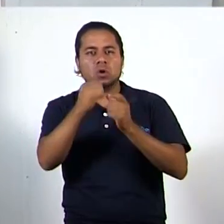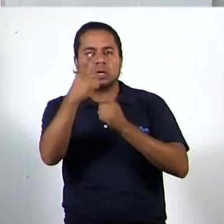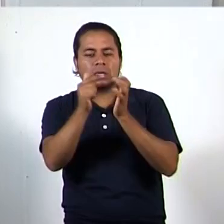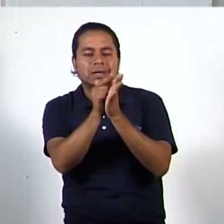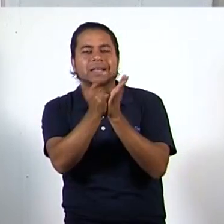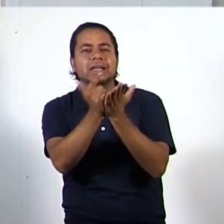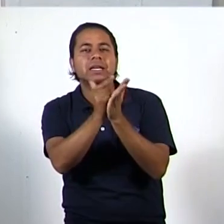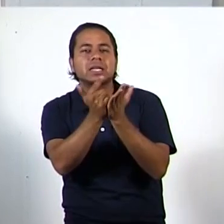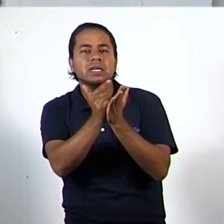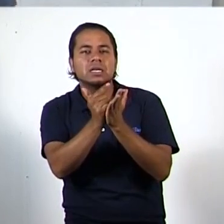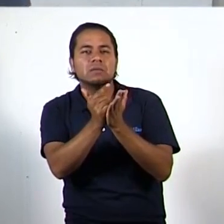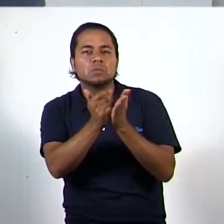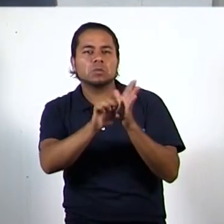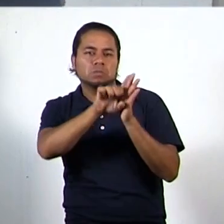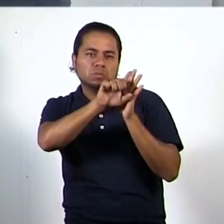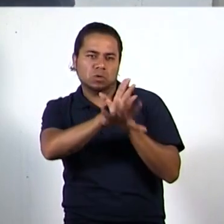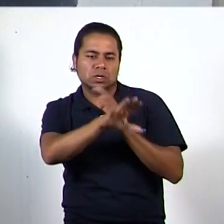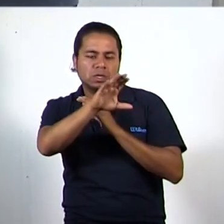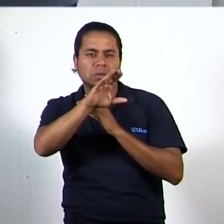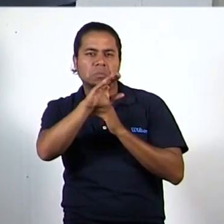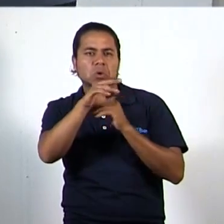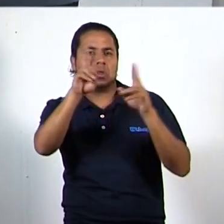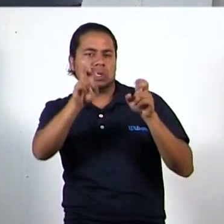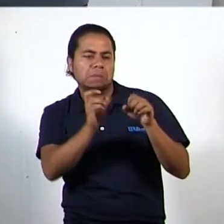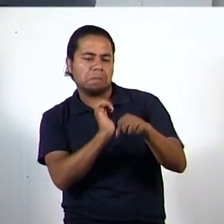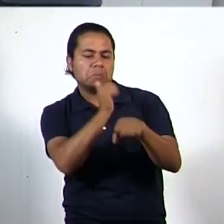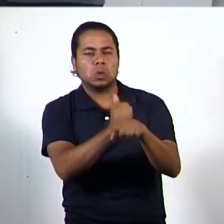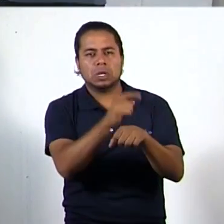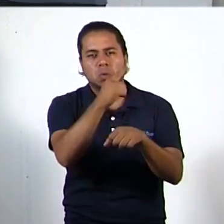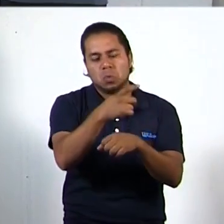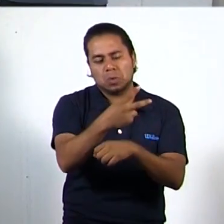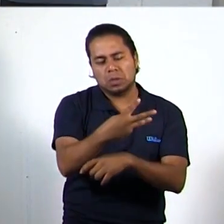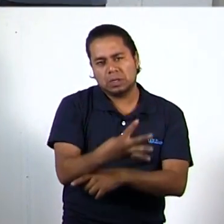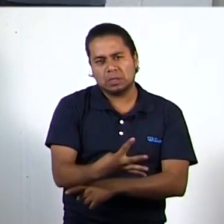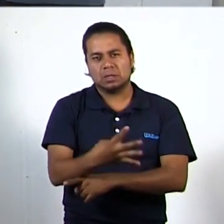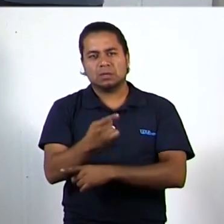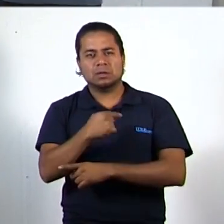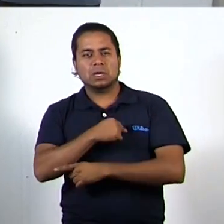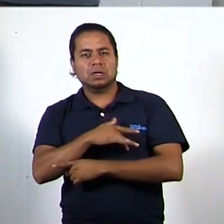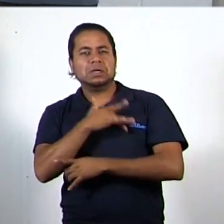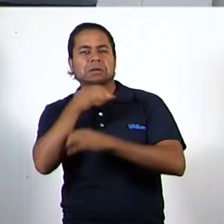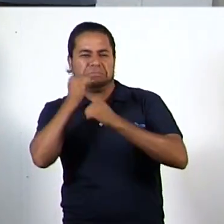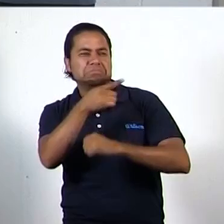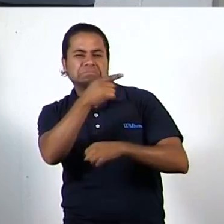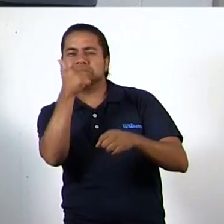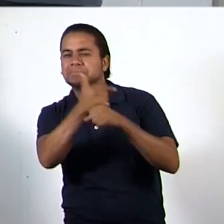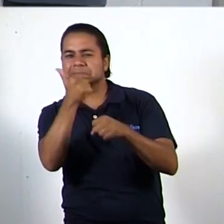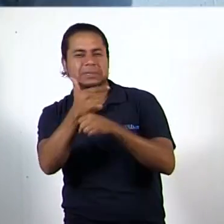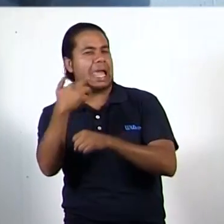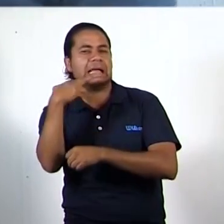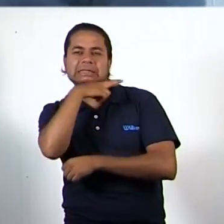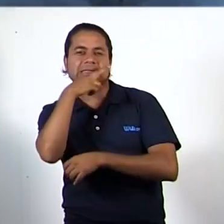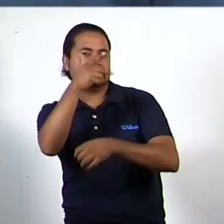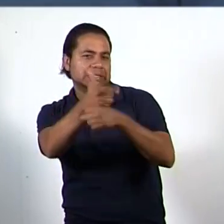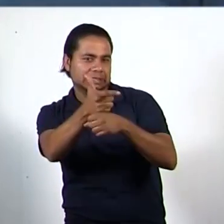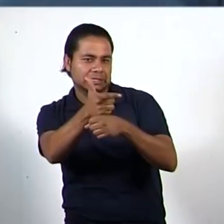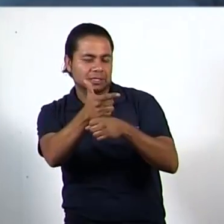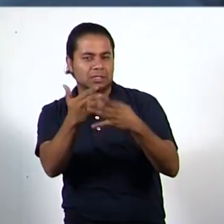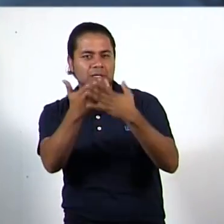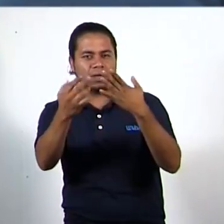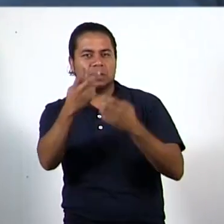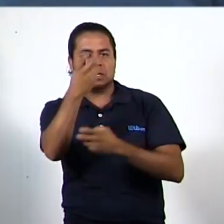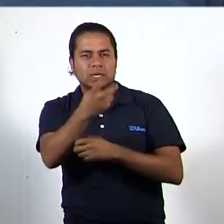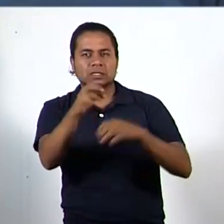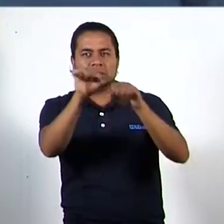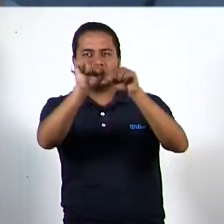textos para nombrar algunos capítulos, por ejemplo. Estoy seguro que sí identificas este sistema de numeración. Vamos a ver este.